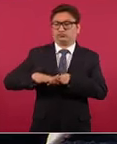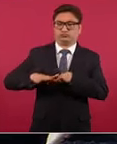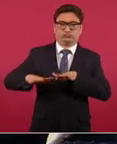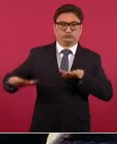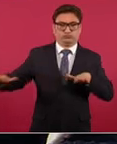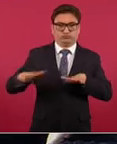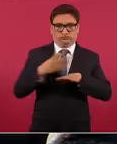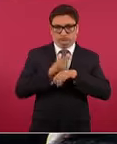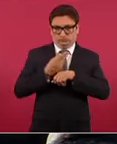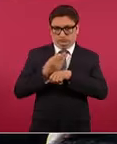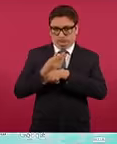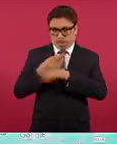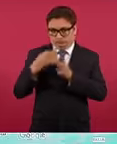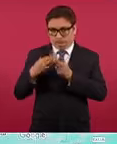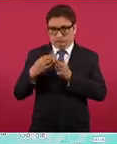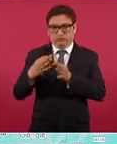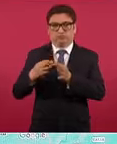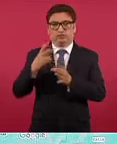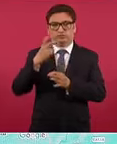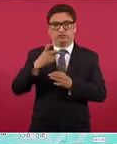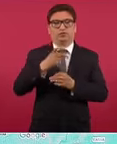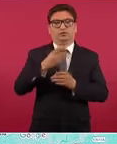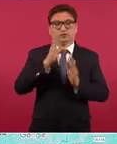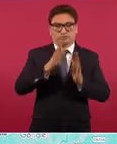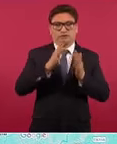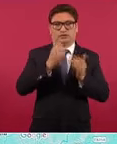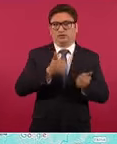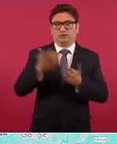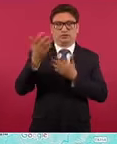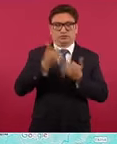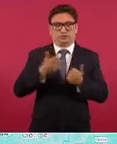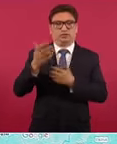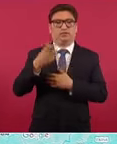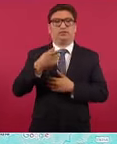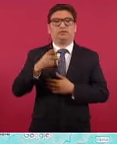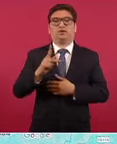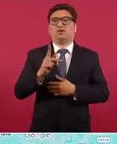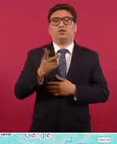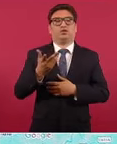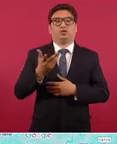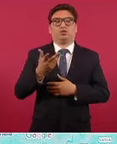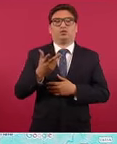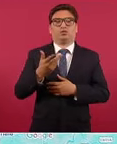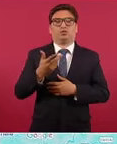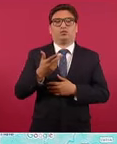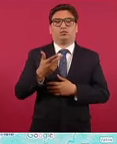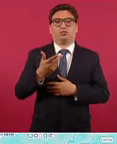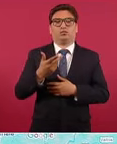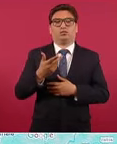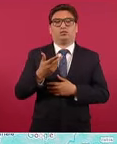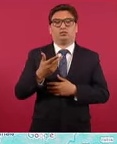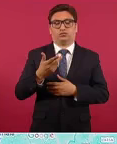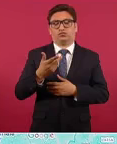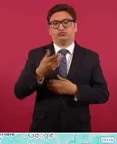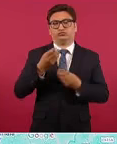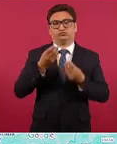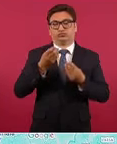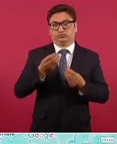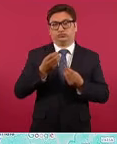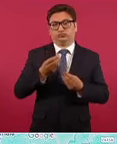ya se está trasladando a balazos pero es una cantidad considerable